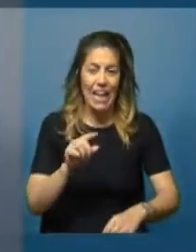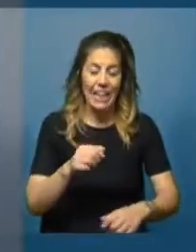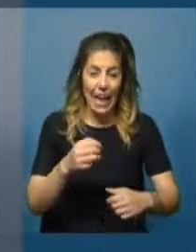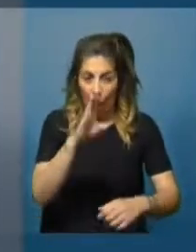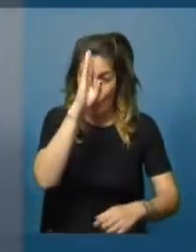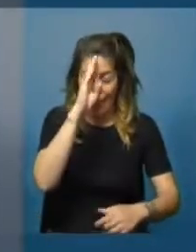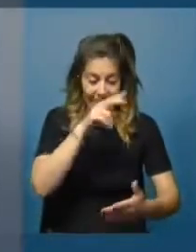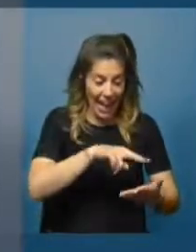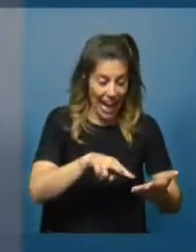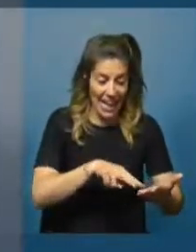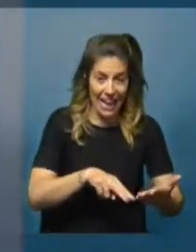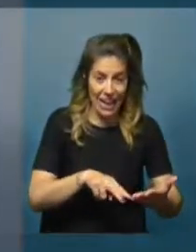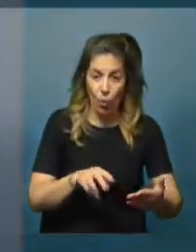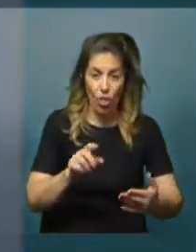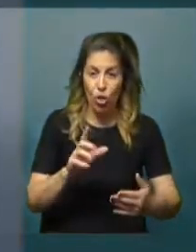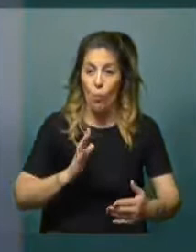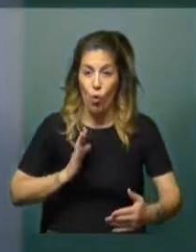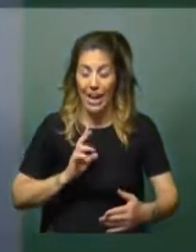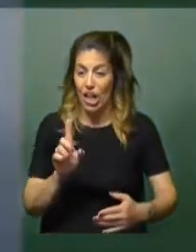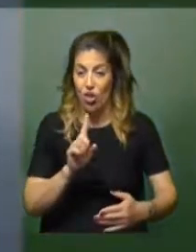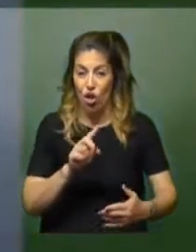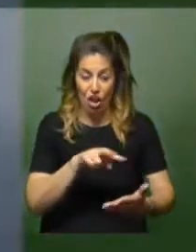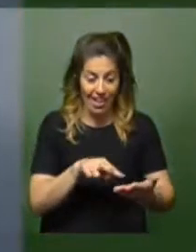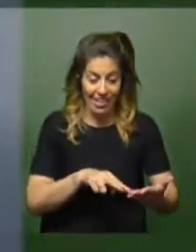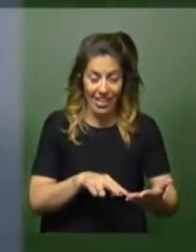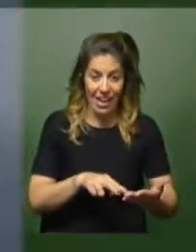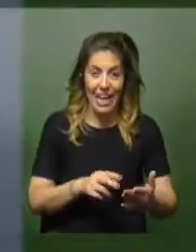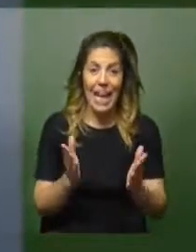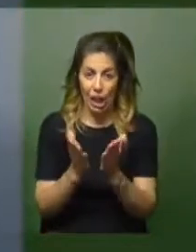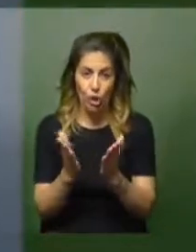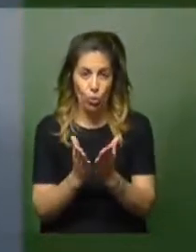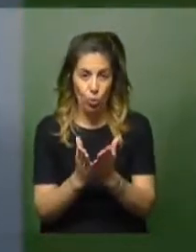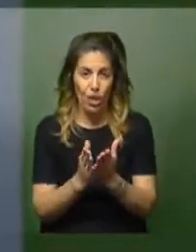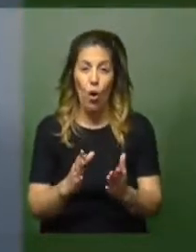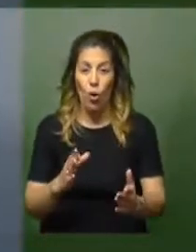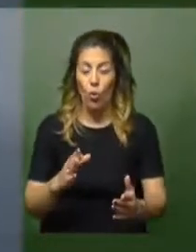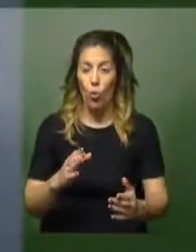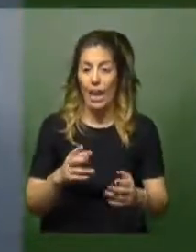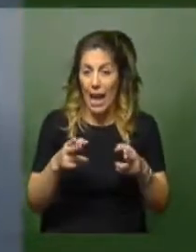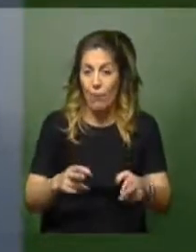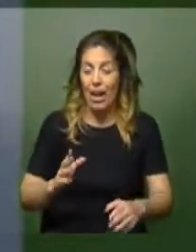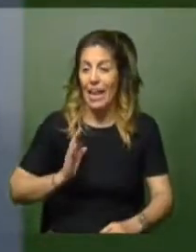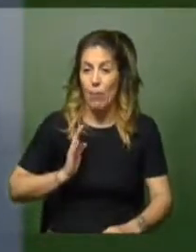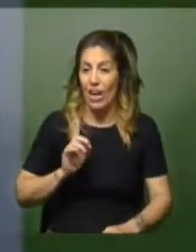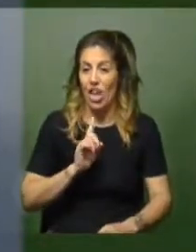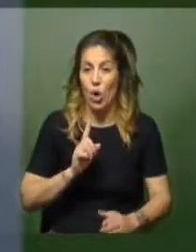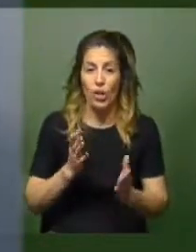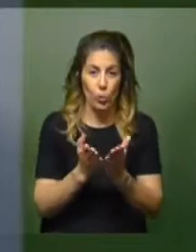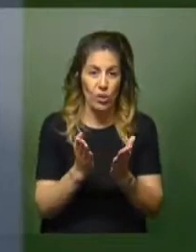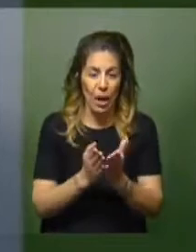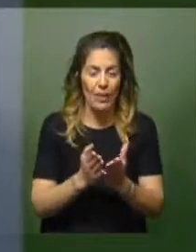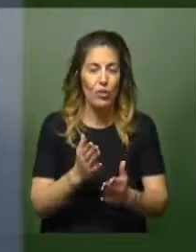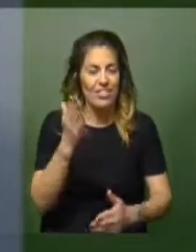sabía leer estudia cuando no había mujeres estudiando este y bueno nada empaparse un poco de toda la historia de ella